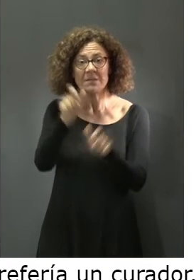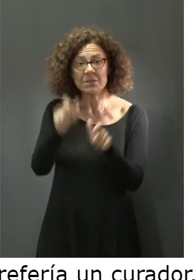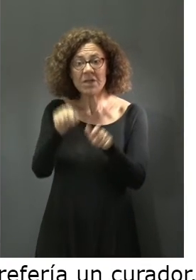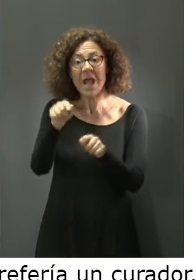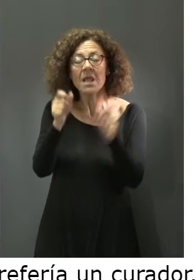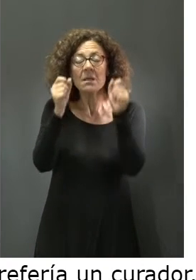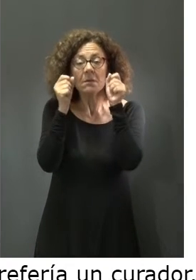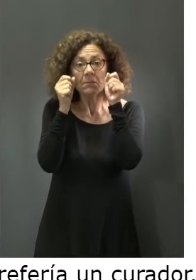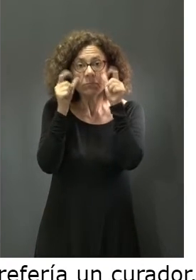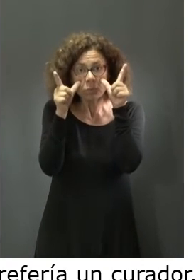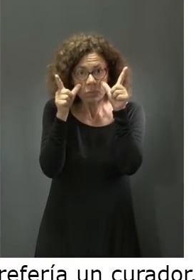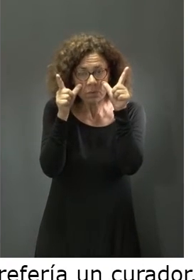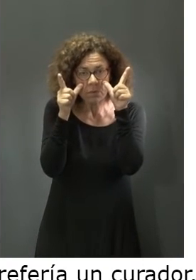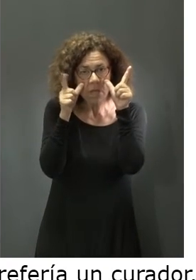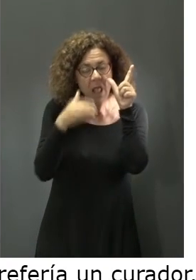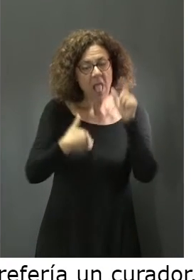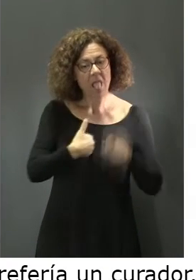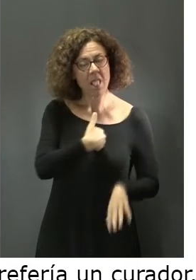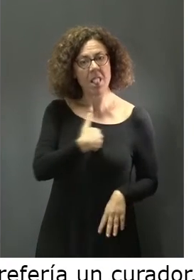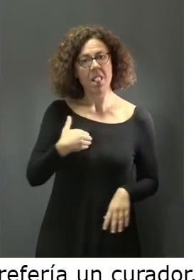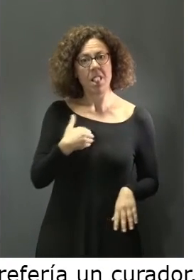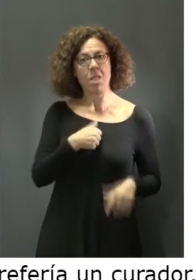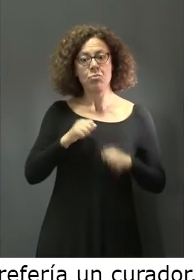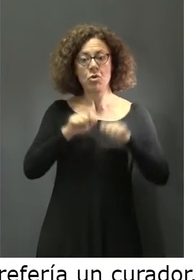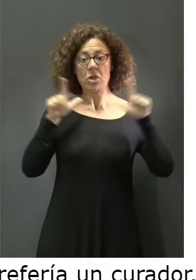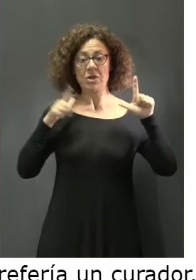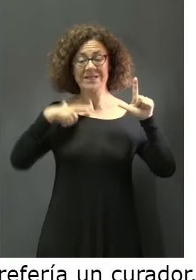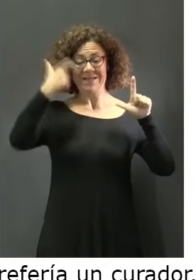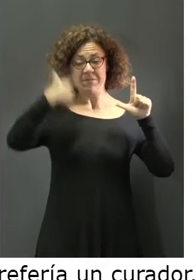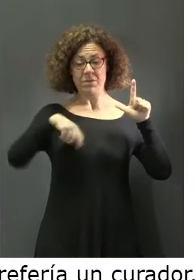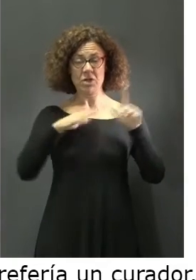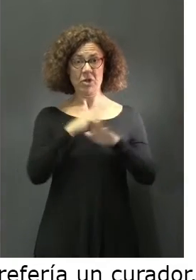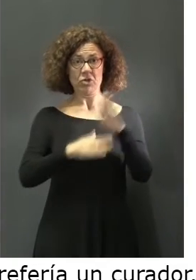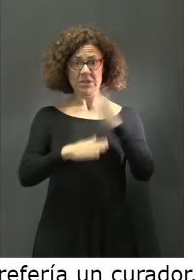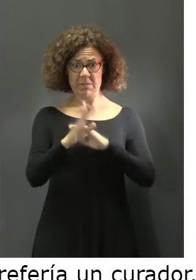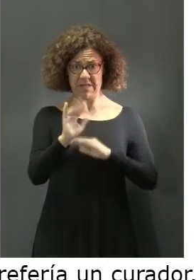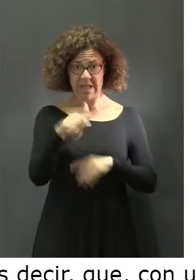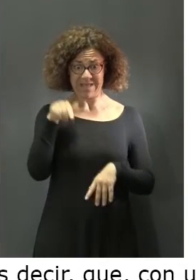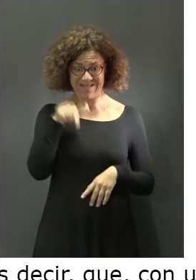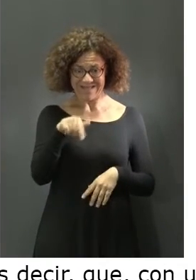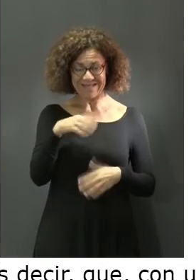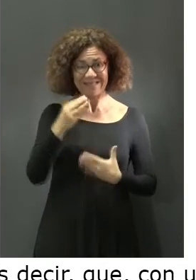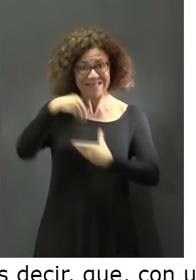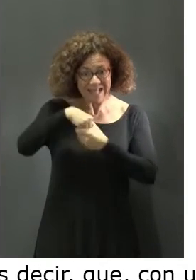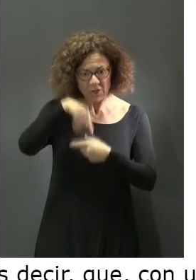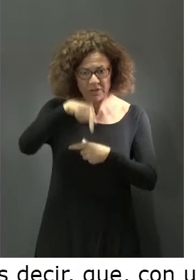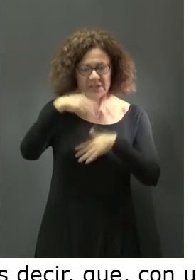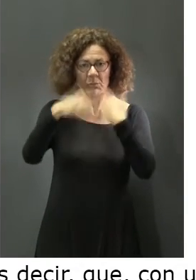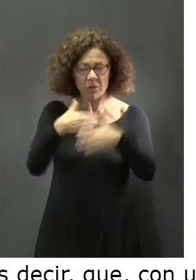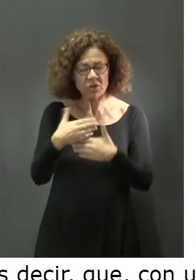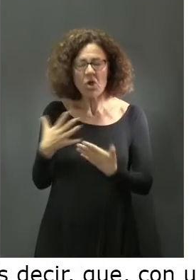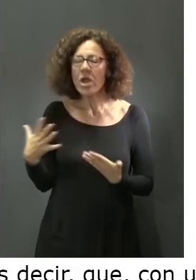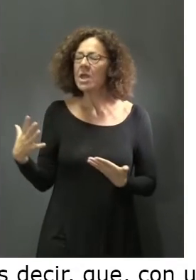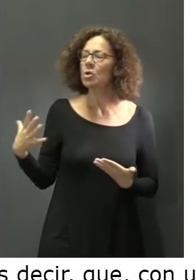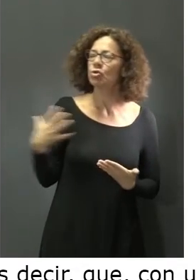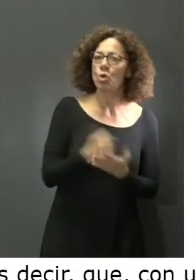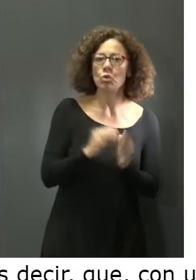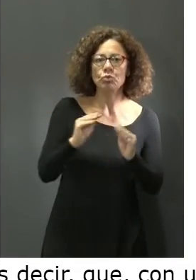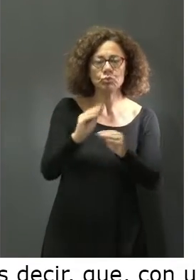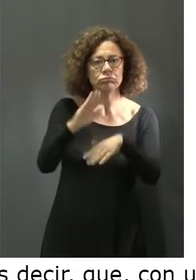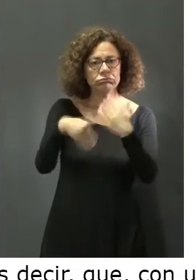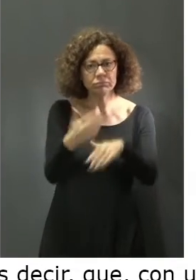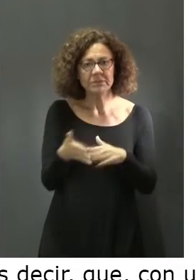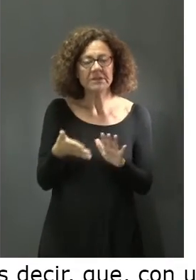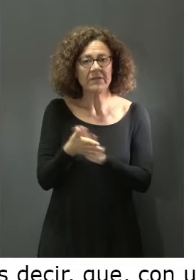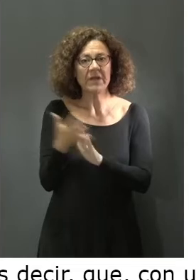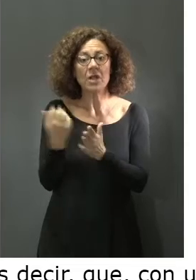cuenta del nuevo papel protagonista que va a tener la persona con discapacidad, de acuerdo, en este proceso, pero en todos los demás también. De manera que también